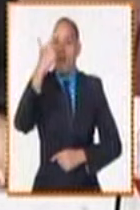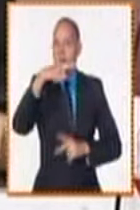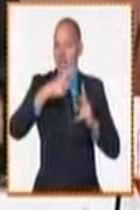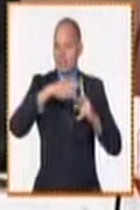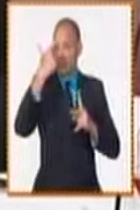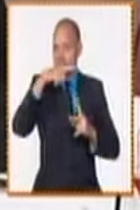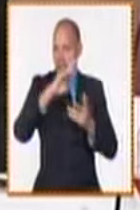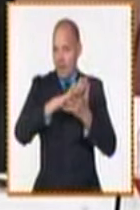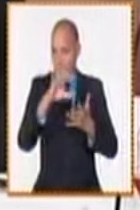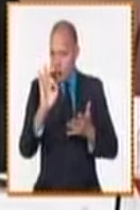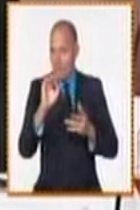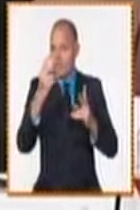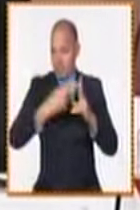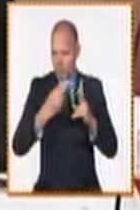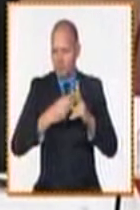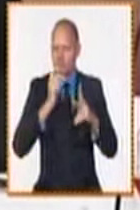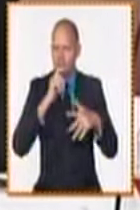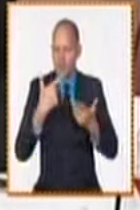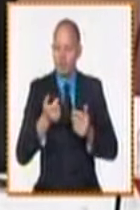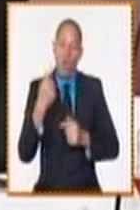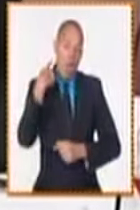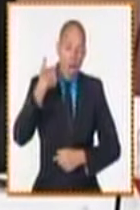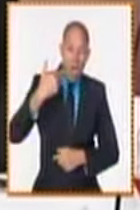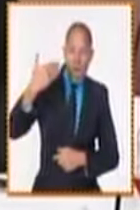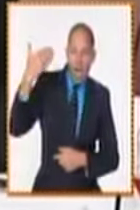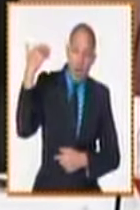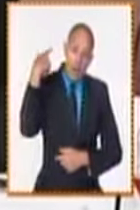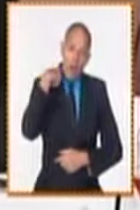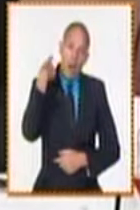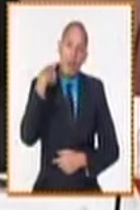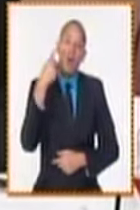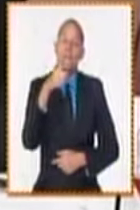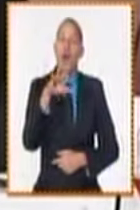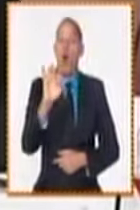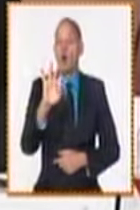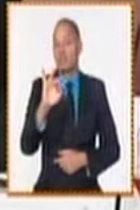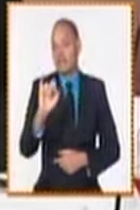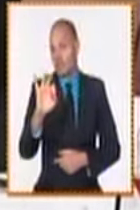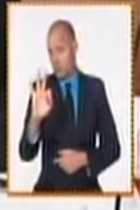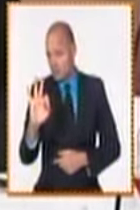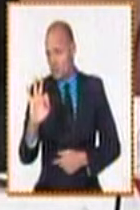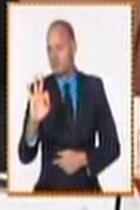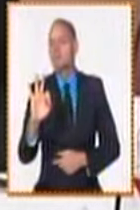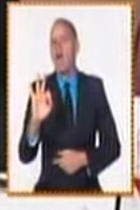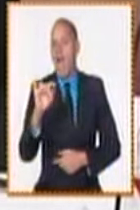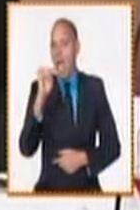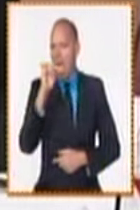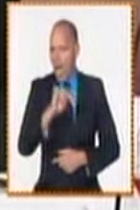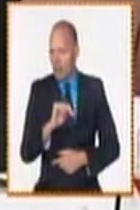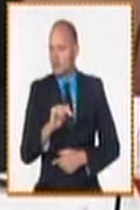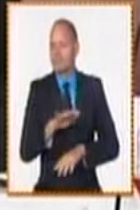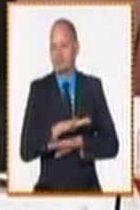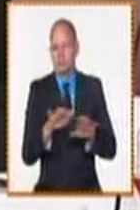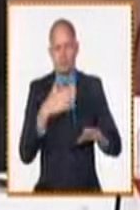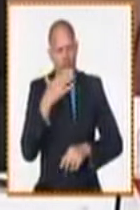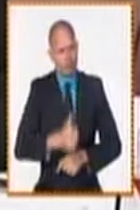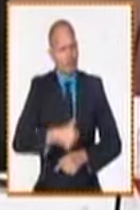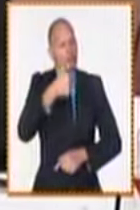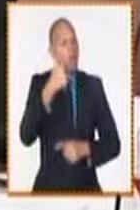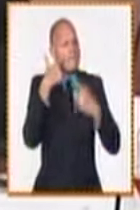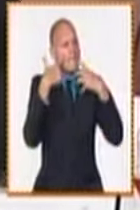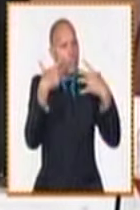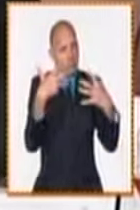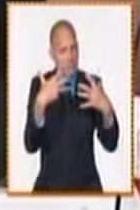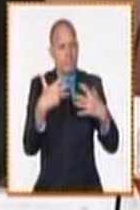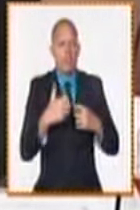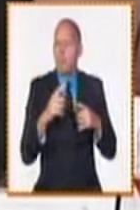de octubre de 1868 fue sin duda un día preclaro para esta ciudad y para Cuba. ¿Cómo Aldo